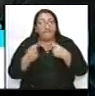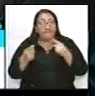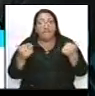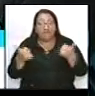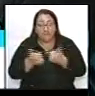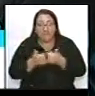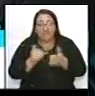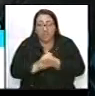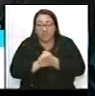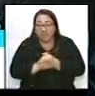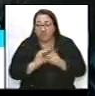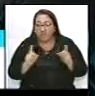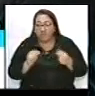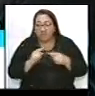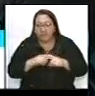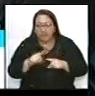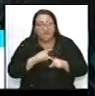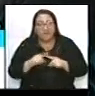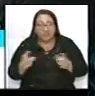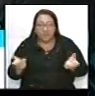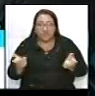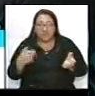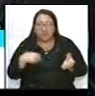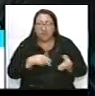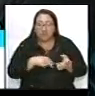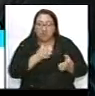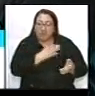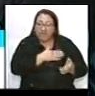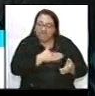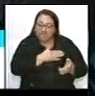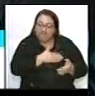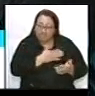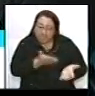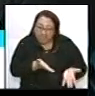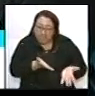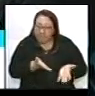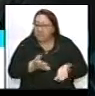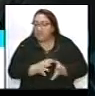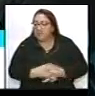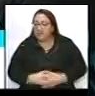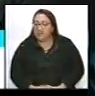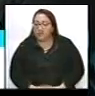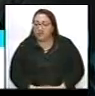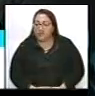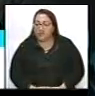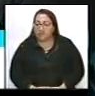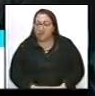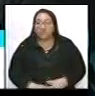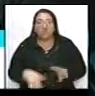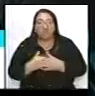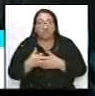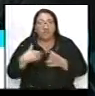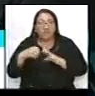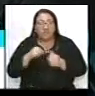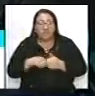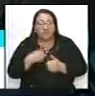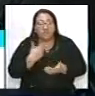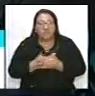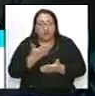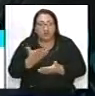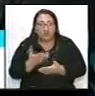relación. Pero hay que diferenciar nuestro corazoncito de lo que corresponde a los